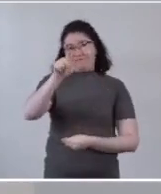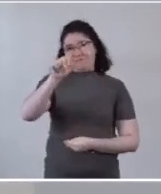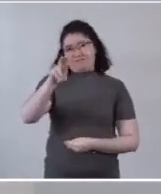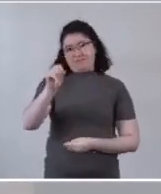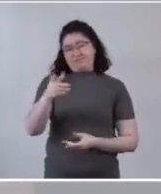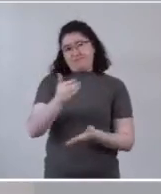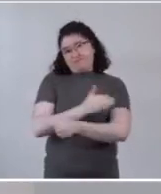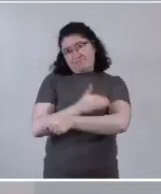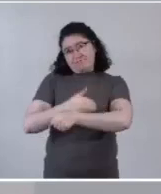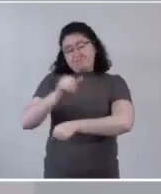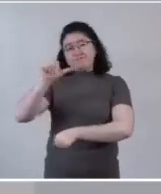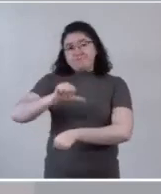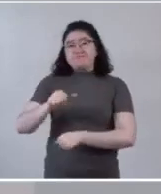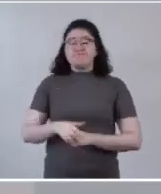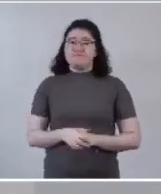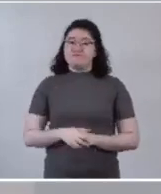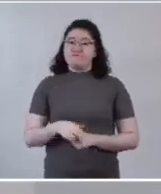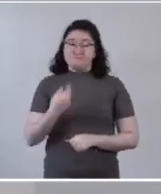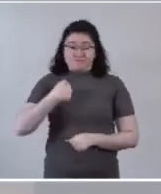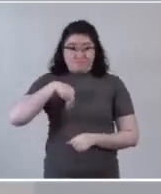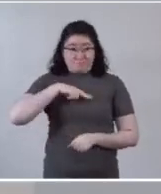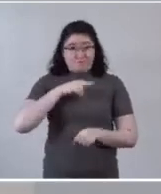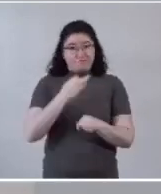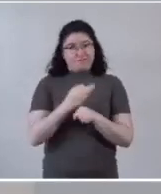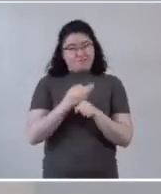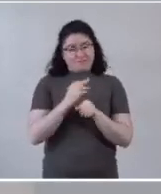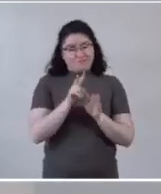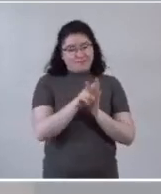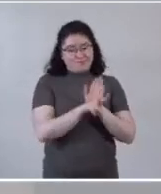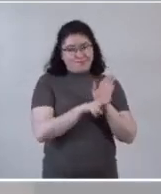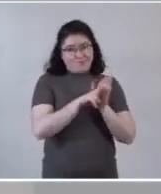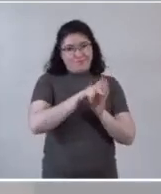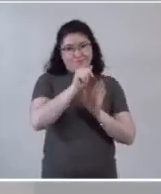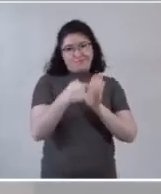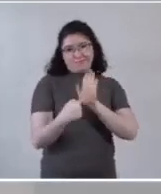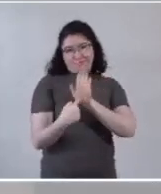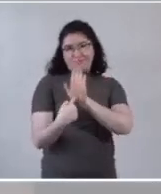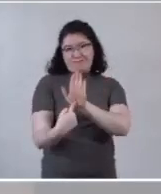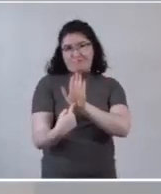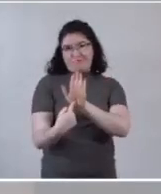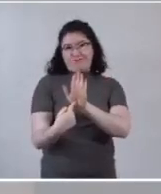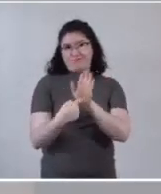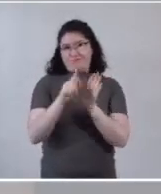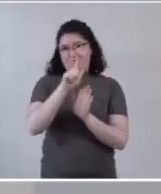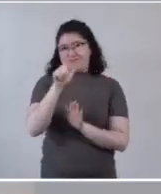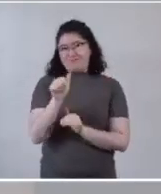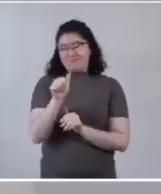nosotros. Tenemos un videíto que en un ratito les mostramos de…